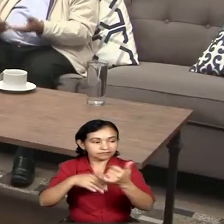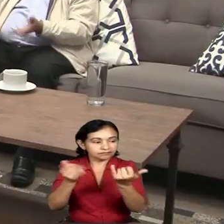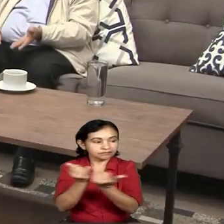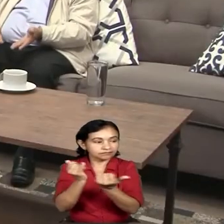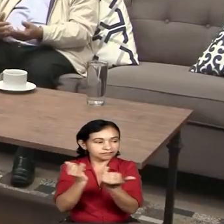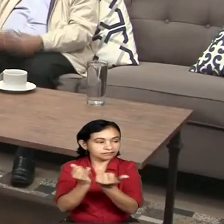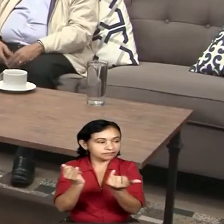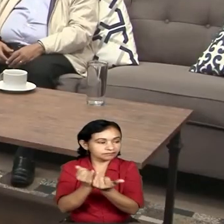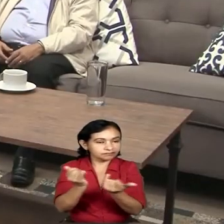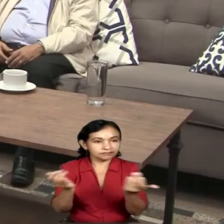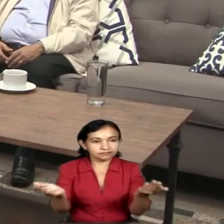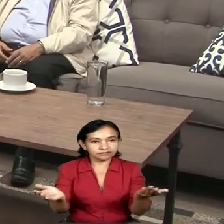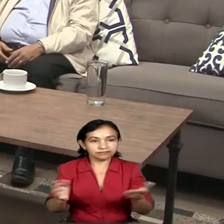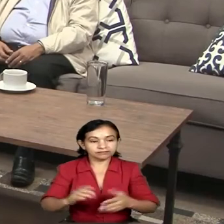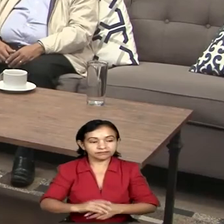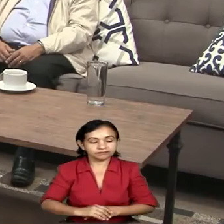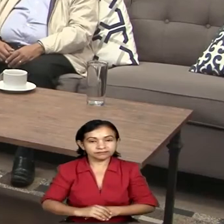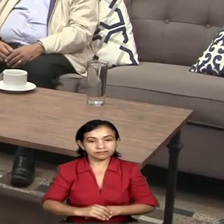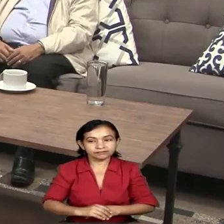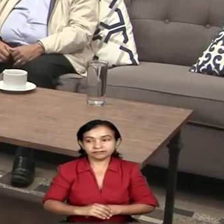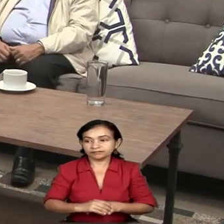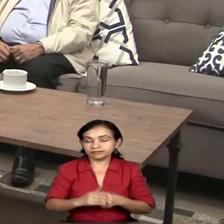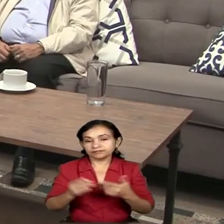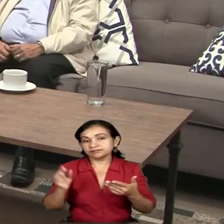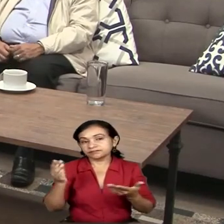que hay que luchar. Me pareciera